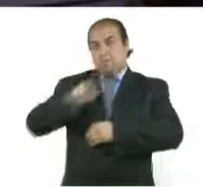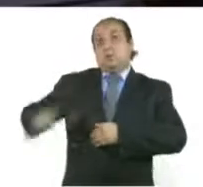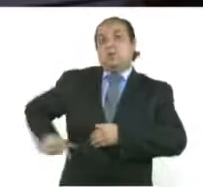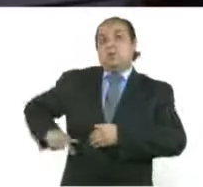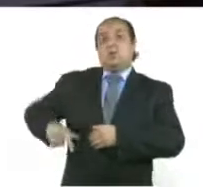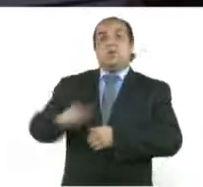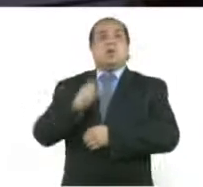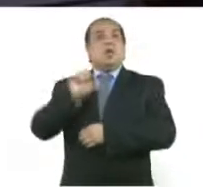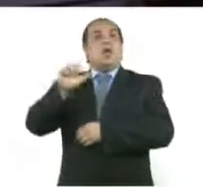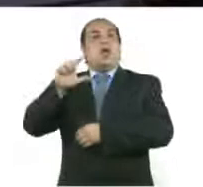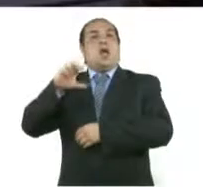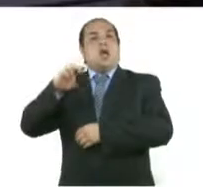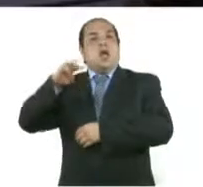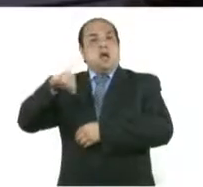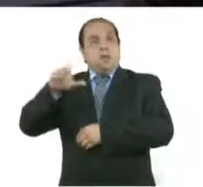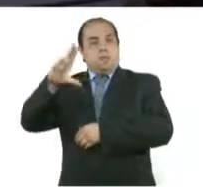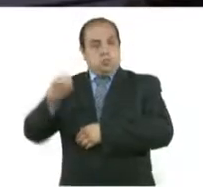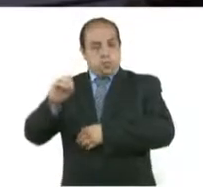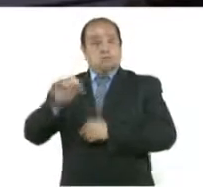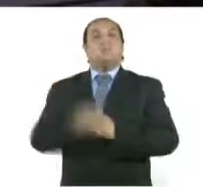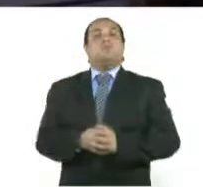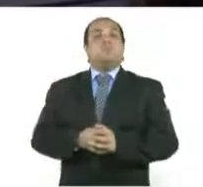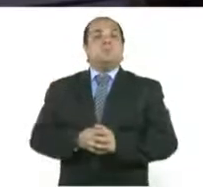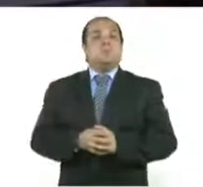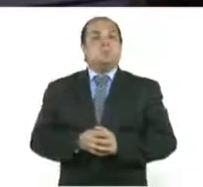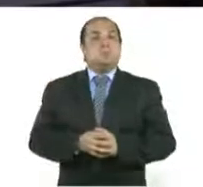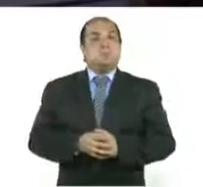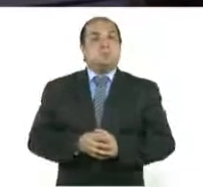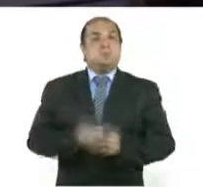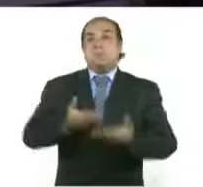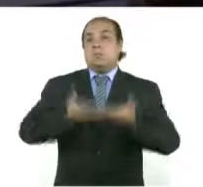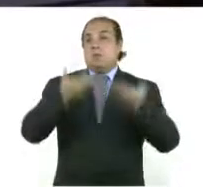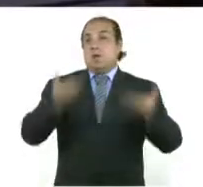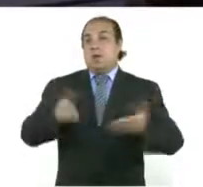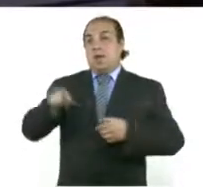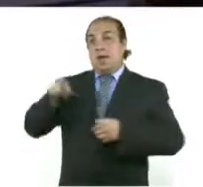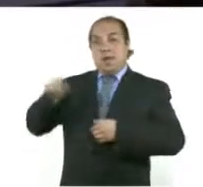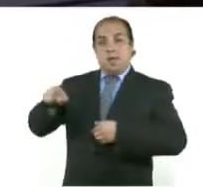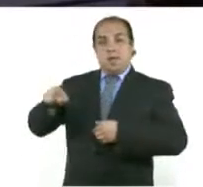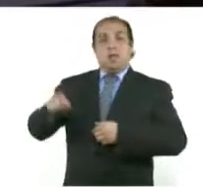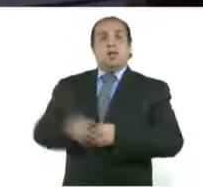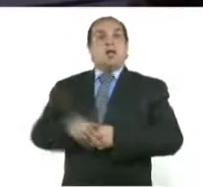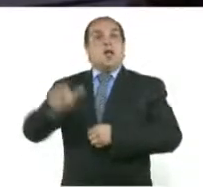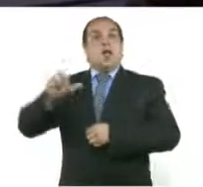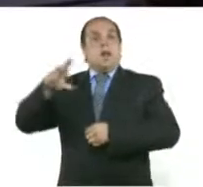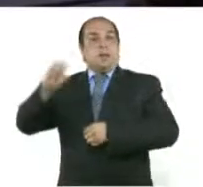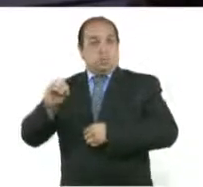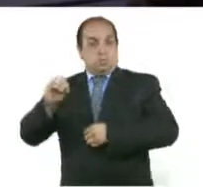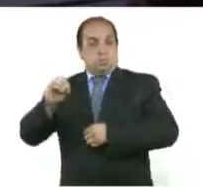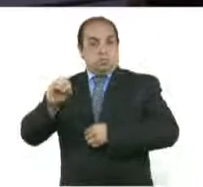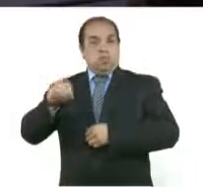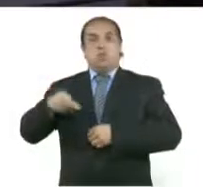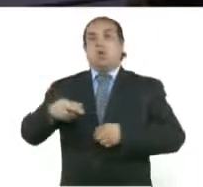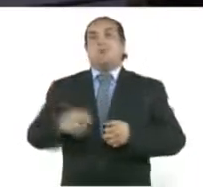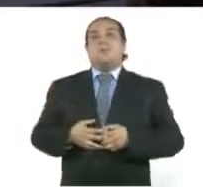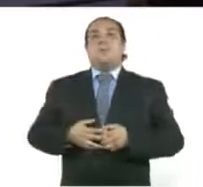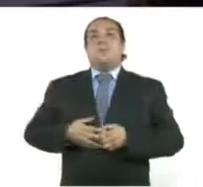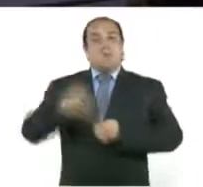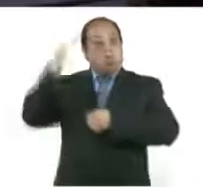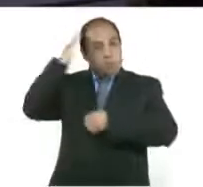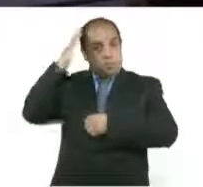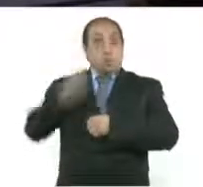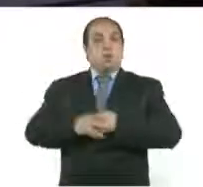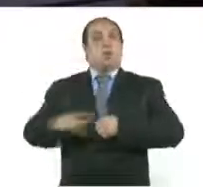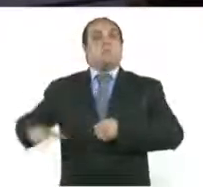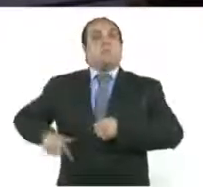gobierno. Hoy en día, con él al frente del Gobierno de México, se ha logrado